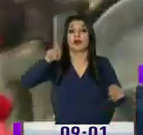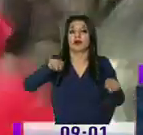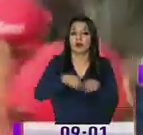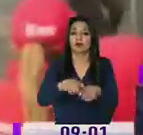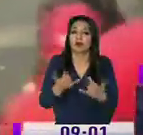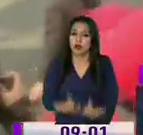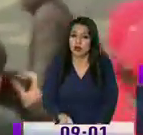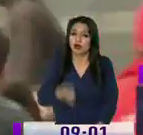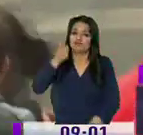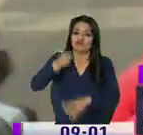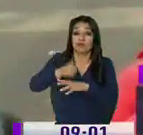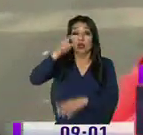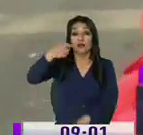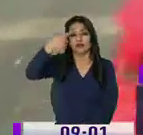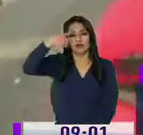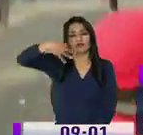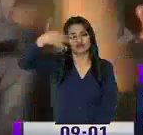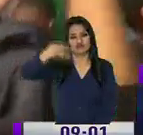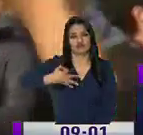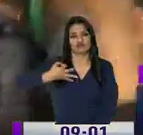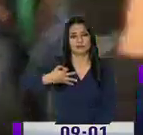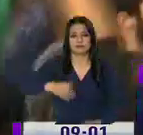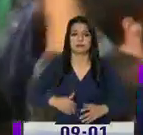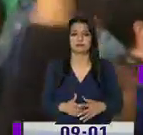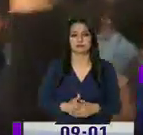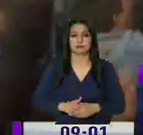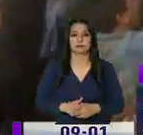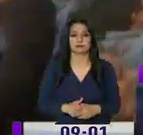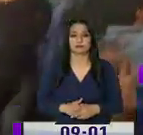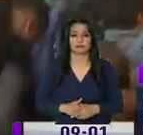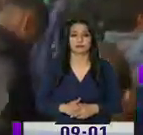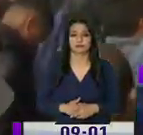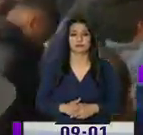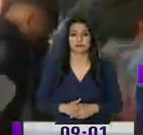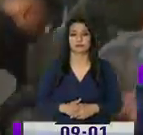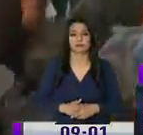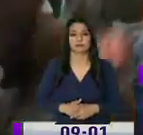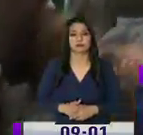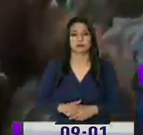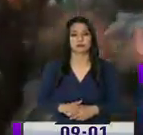exigen que el gobierno cumpla su palabra.